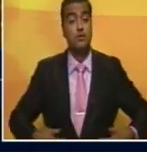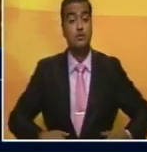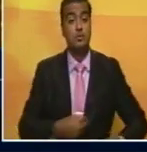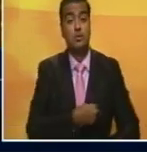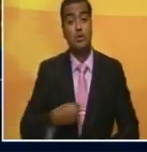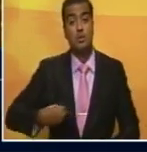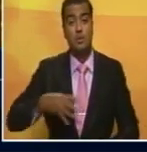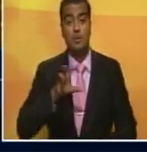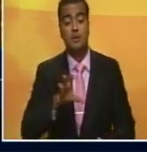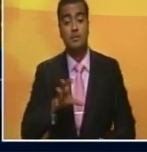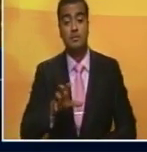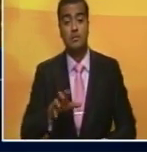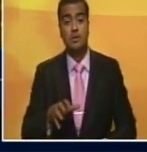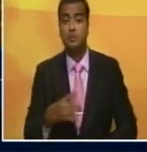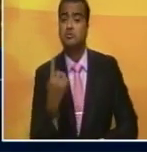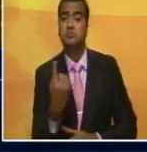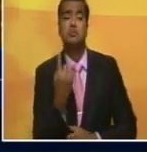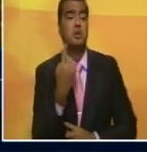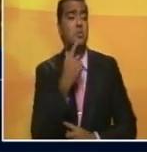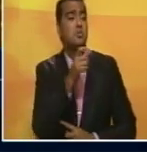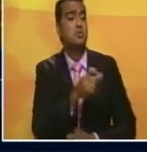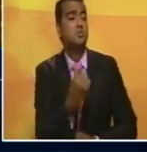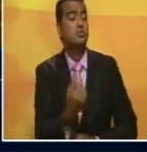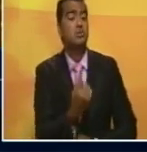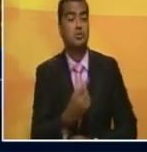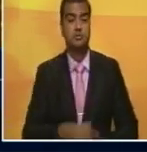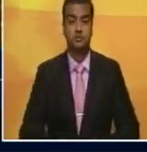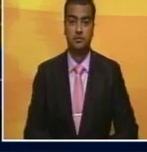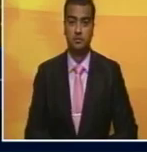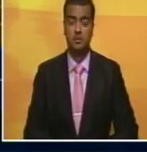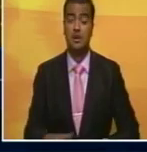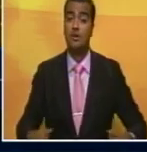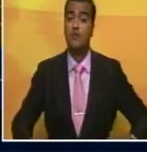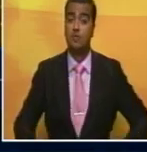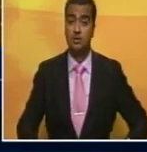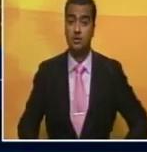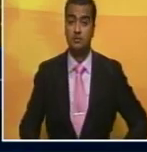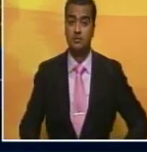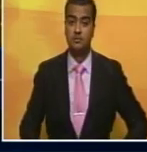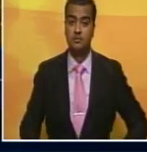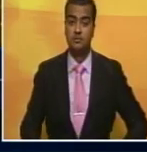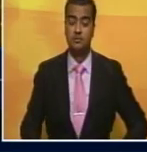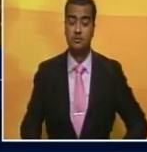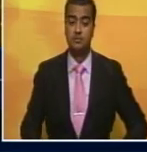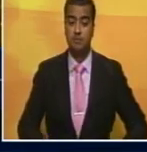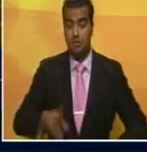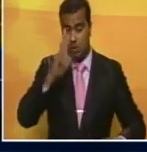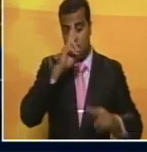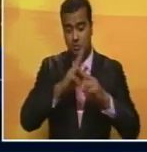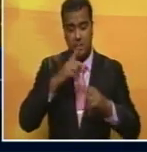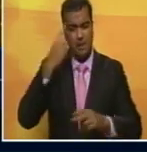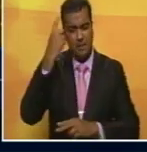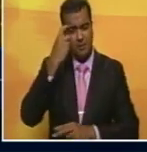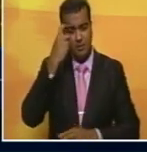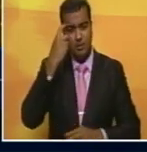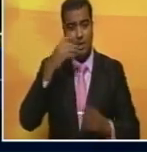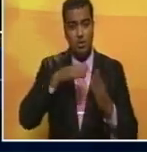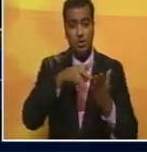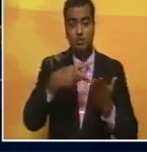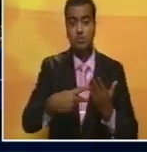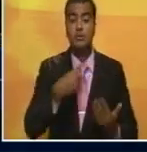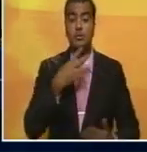país, no es una lucha individual por ninguno de nosotros. Es la lucha, sí, por honrar la memoria de los